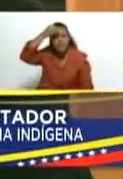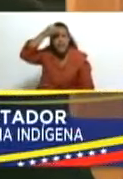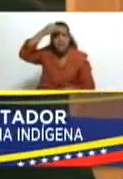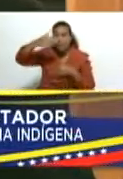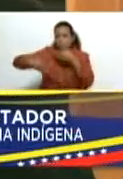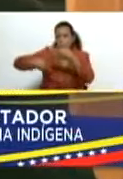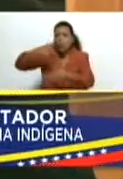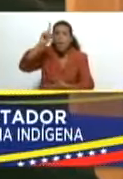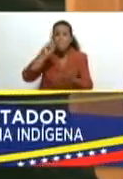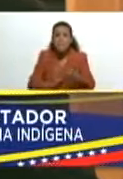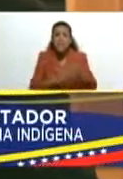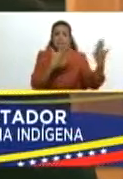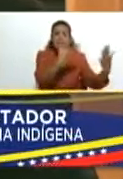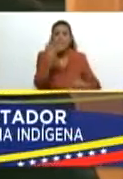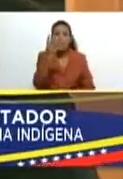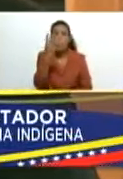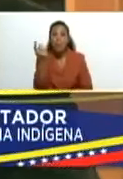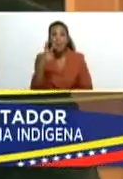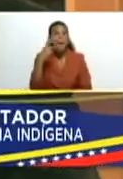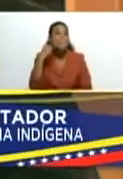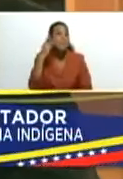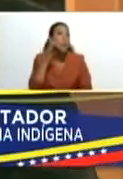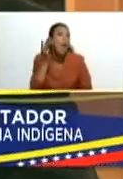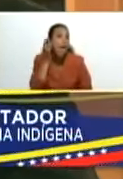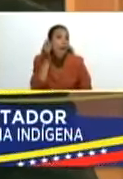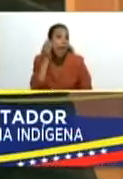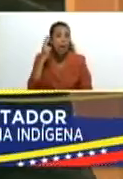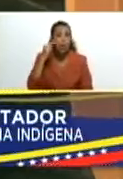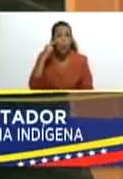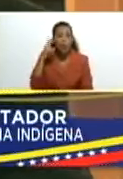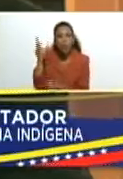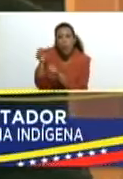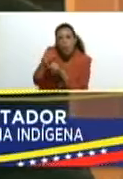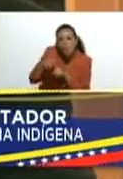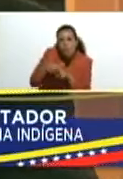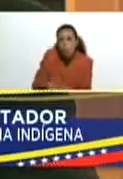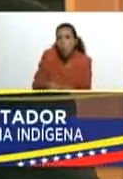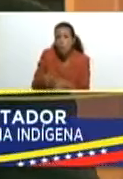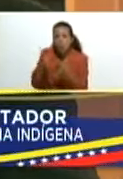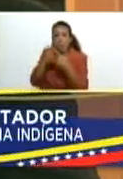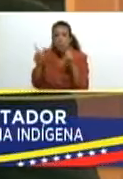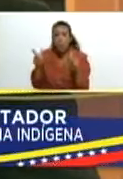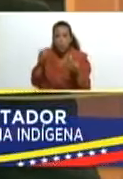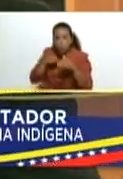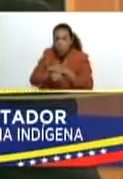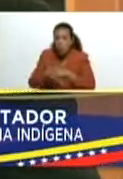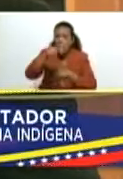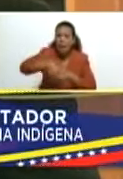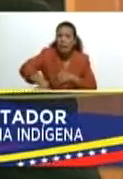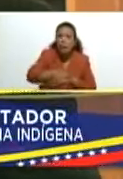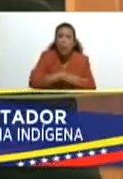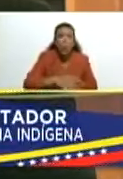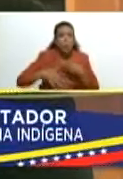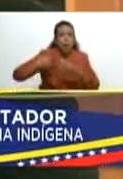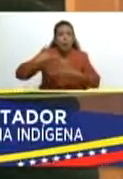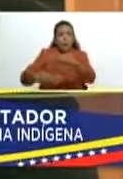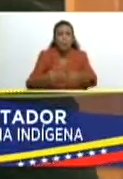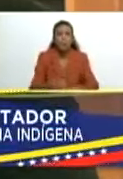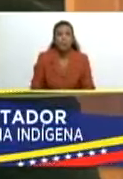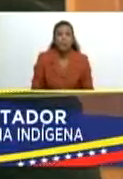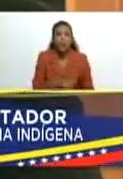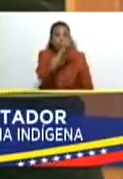Venezuela a partir de 1520. Mujeres negras esclavizadas, formas de explotación y estrategia de liberación en la ciudad de Caracas durante la colonia.